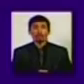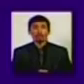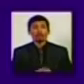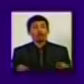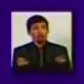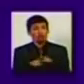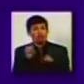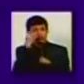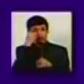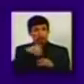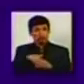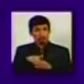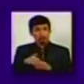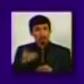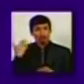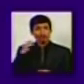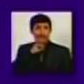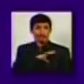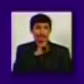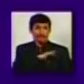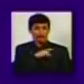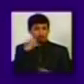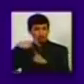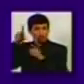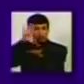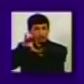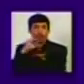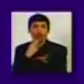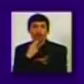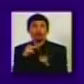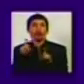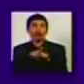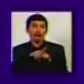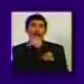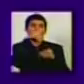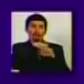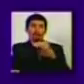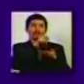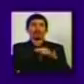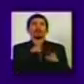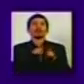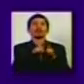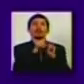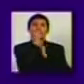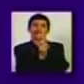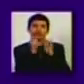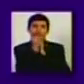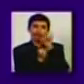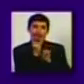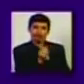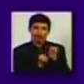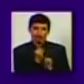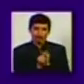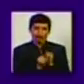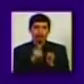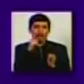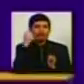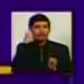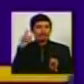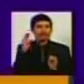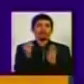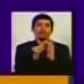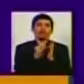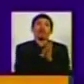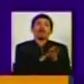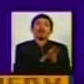Tal como en primera vuelta, los chilenos en el extranjero se manifestaron en forma simbólica a través de una urna electrónica. Los gestores de esta iniciativa